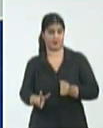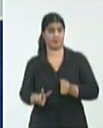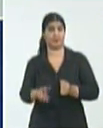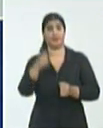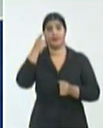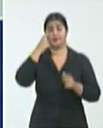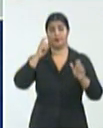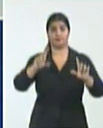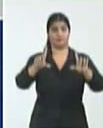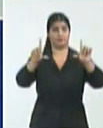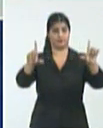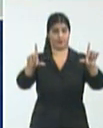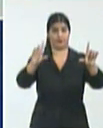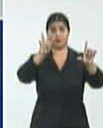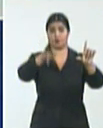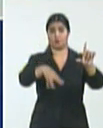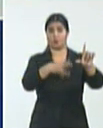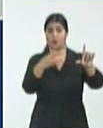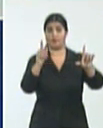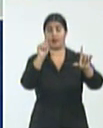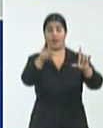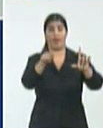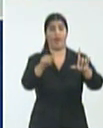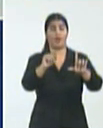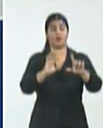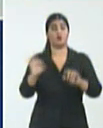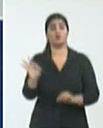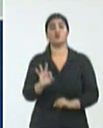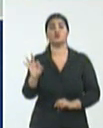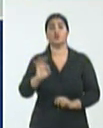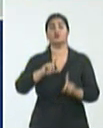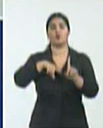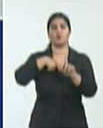gráfico, con un % de positividad